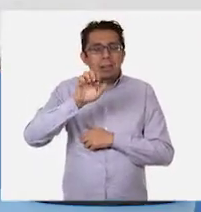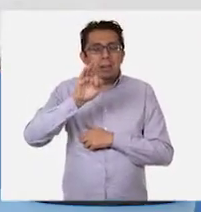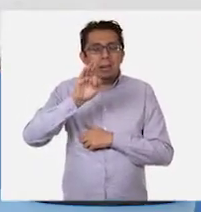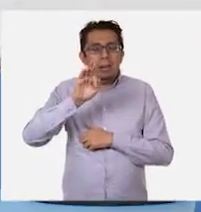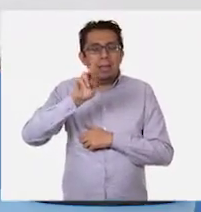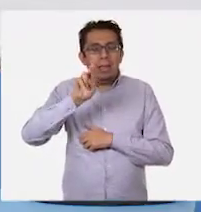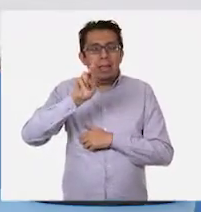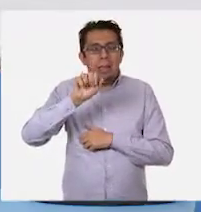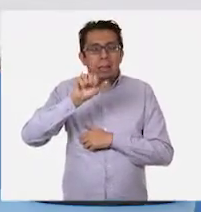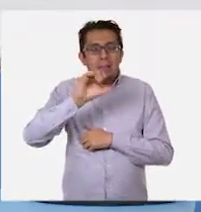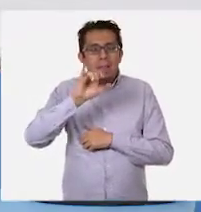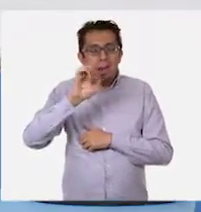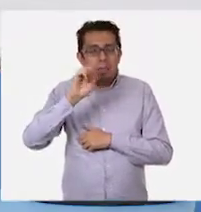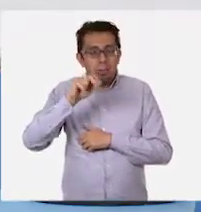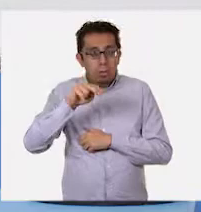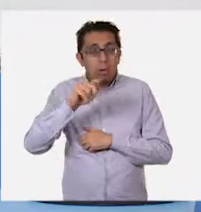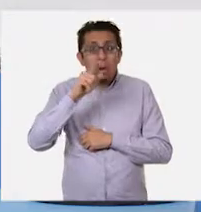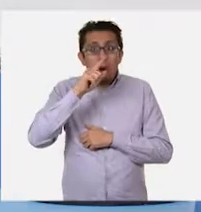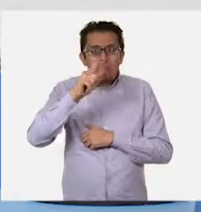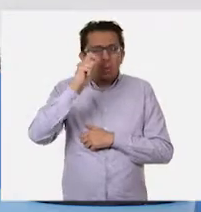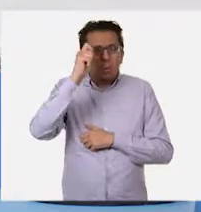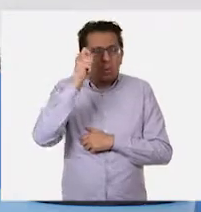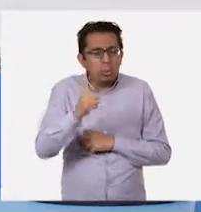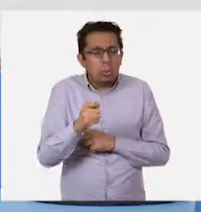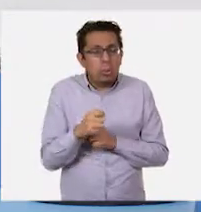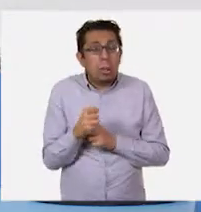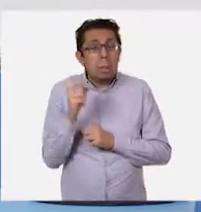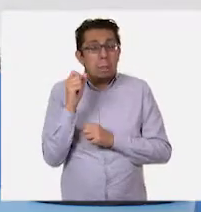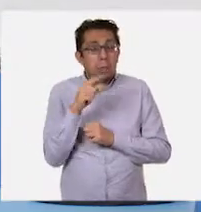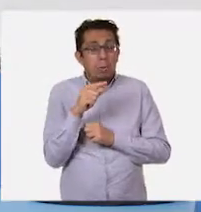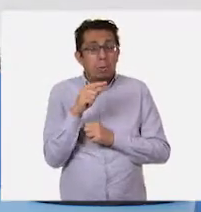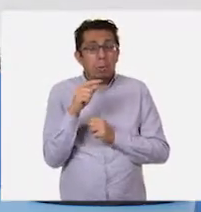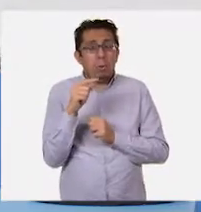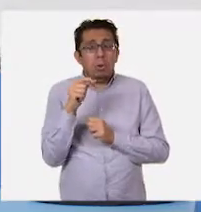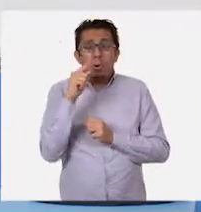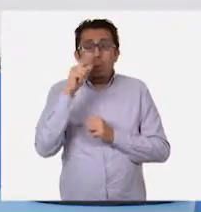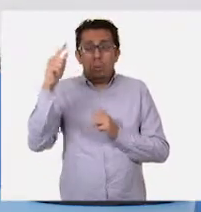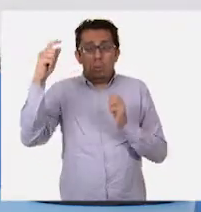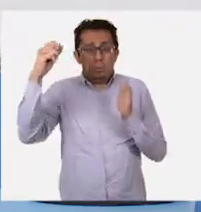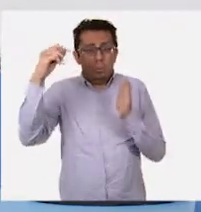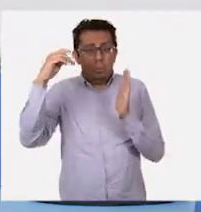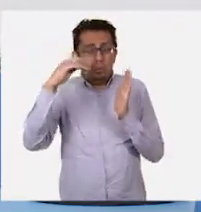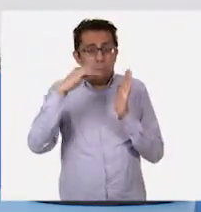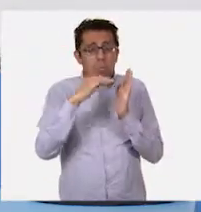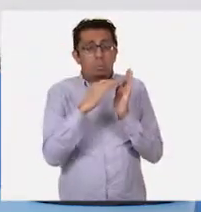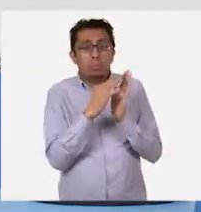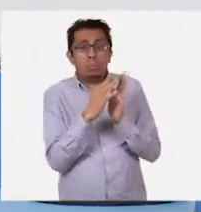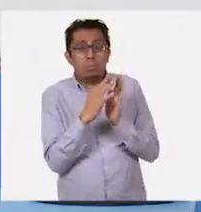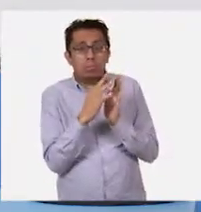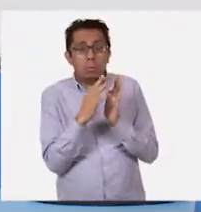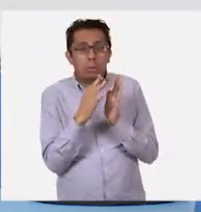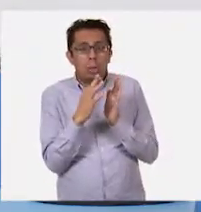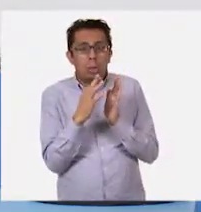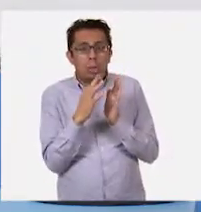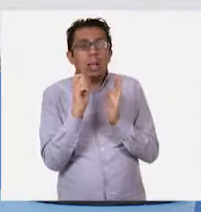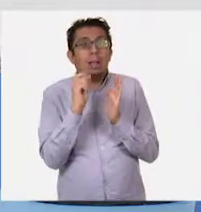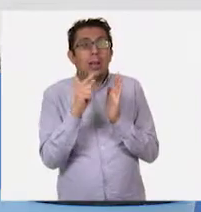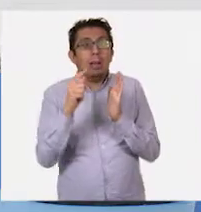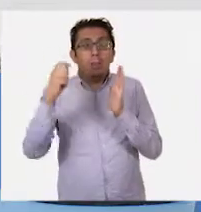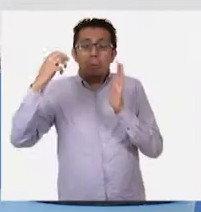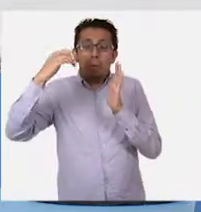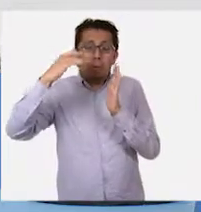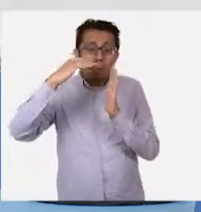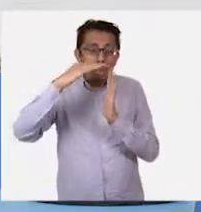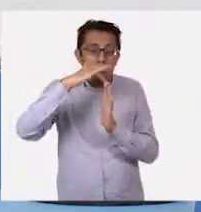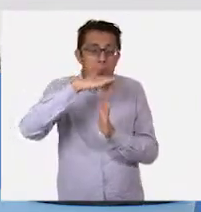la luz es el cambio de dirección y velocidad de los rayos de luz cuando pasan a través de un